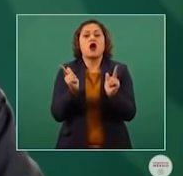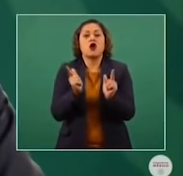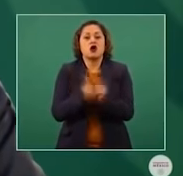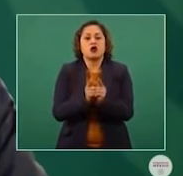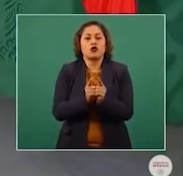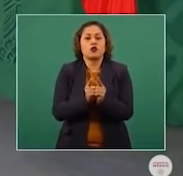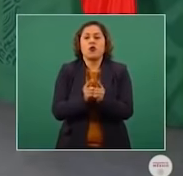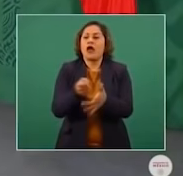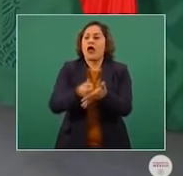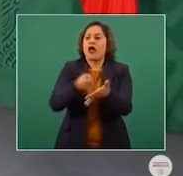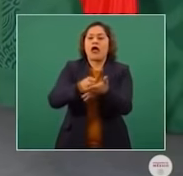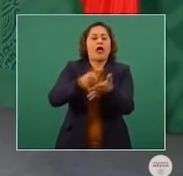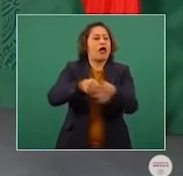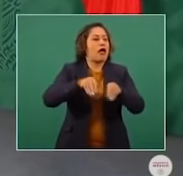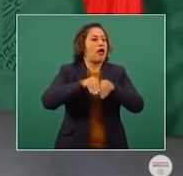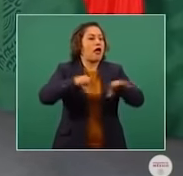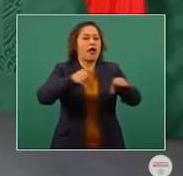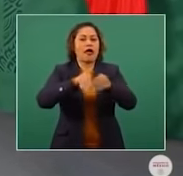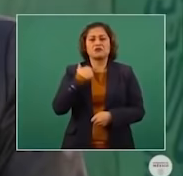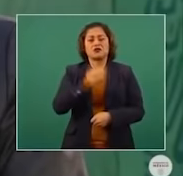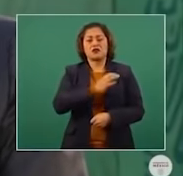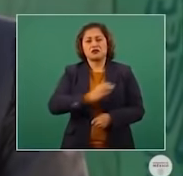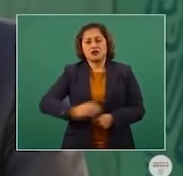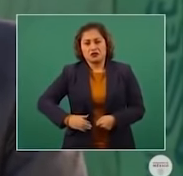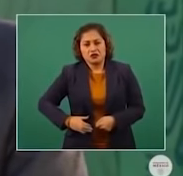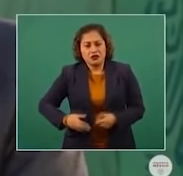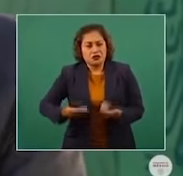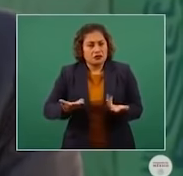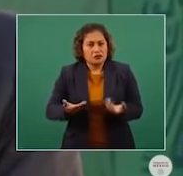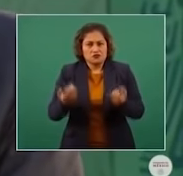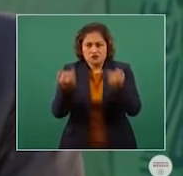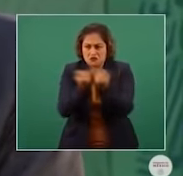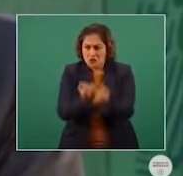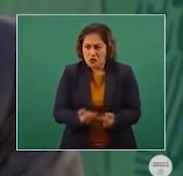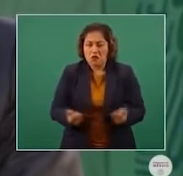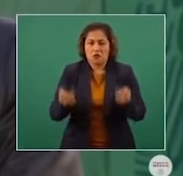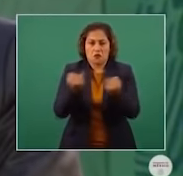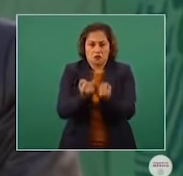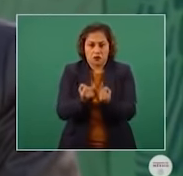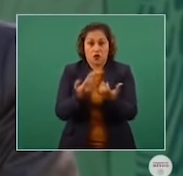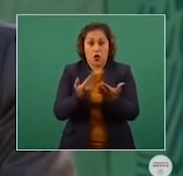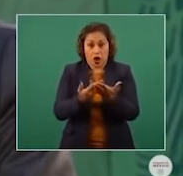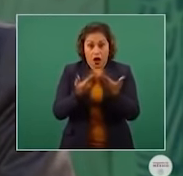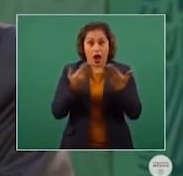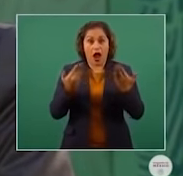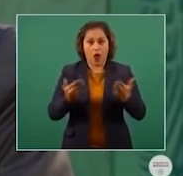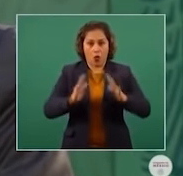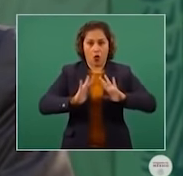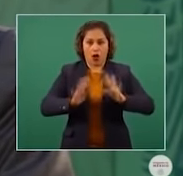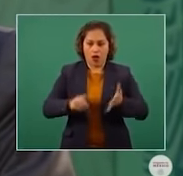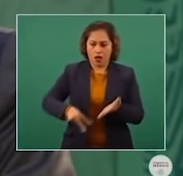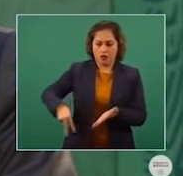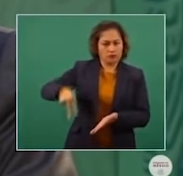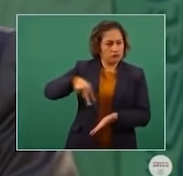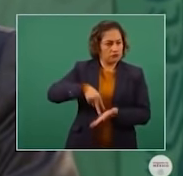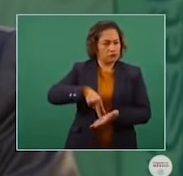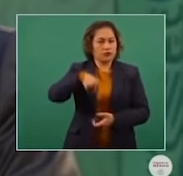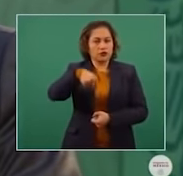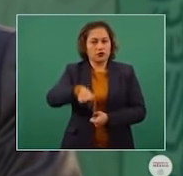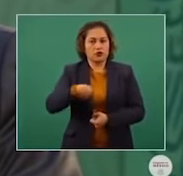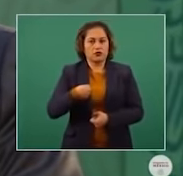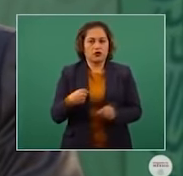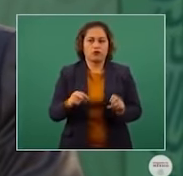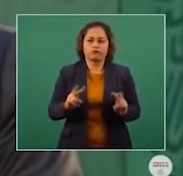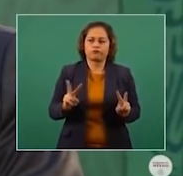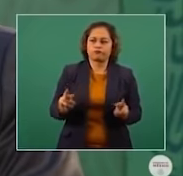que el Reforma, que el Universal. Entonces, ¿cómo no voy yo a estar desconfiado o a